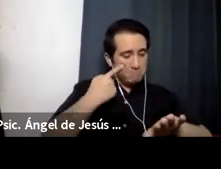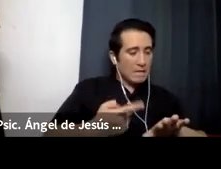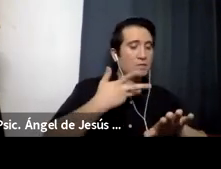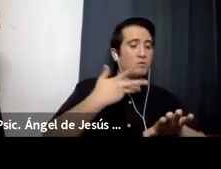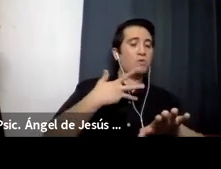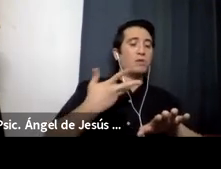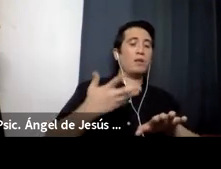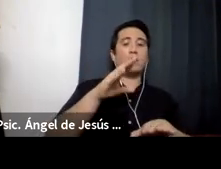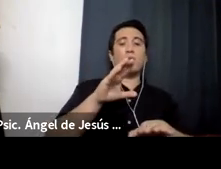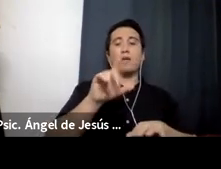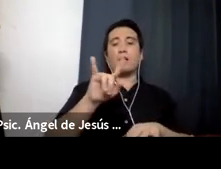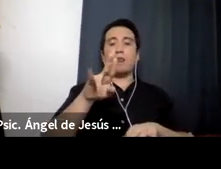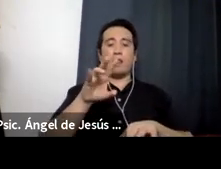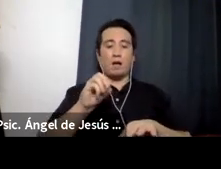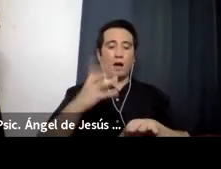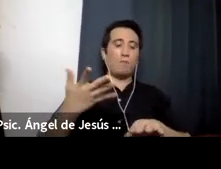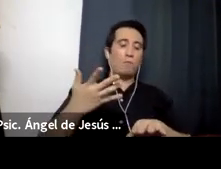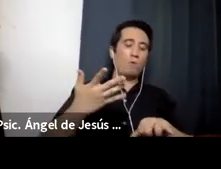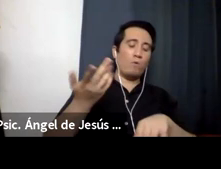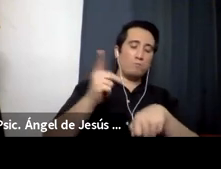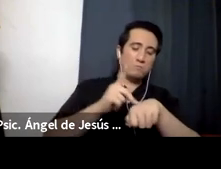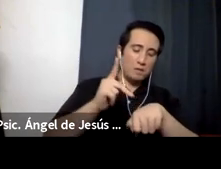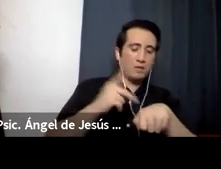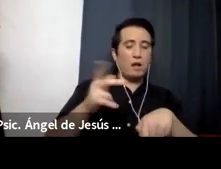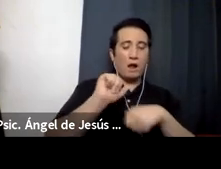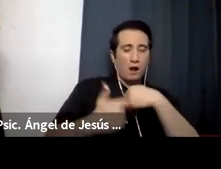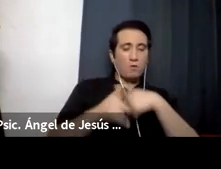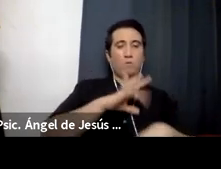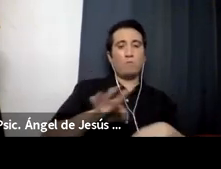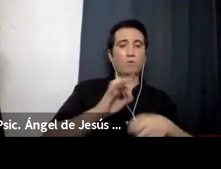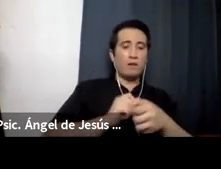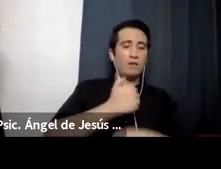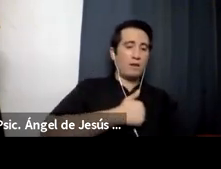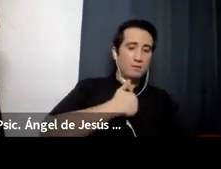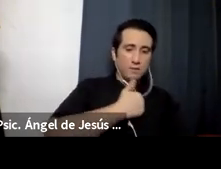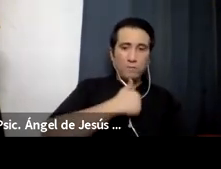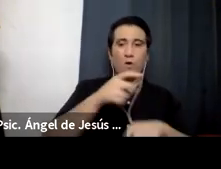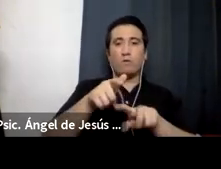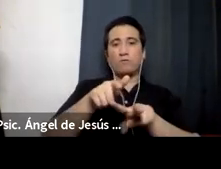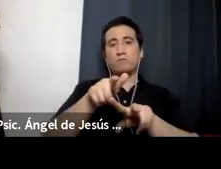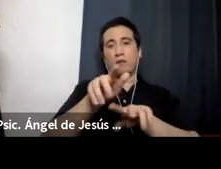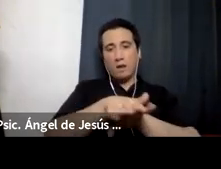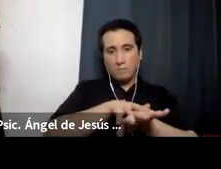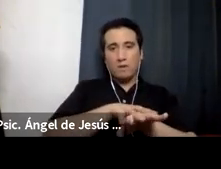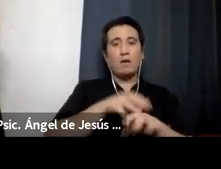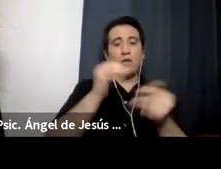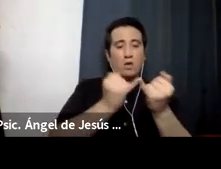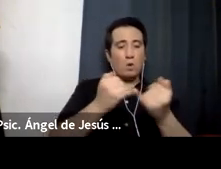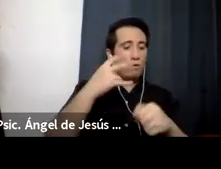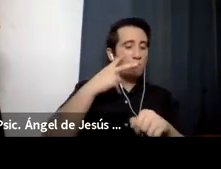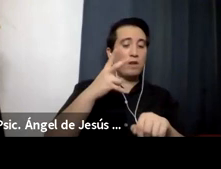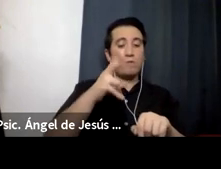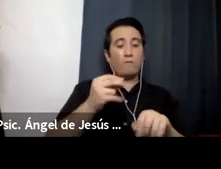alguna astilla, algo que pudiera estar lastimándonos el pie, si no está rota y esa rotura pudiera estar causando alguna